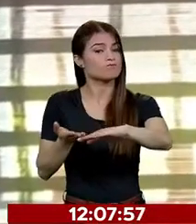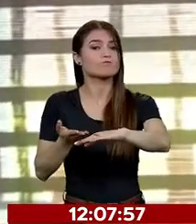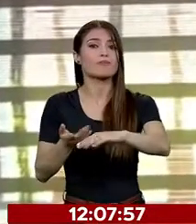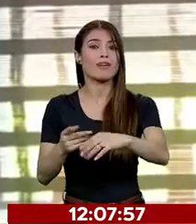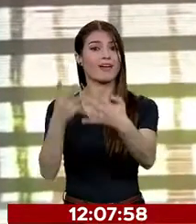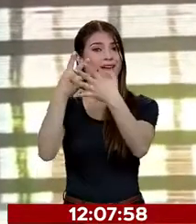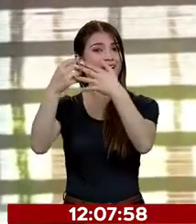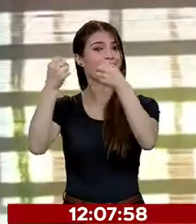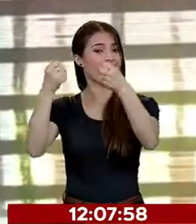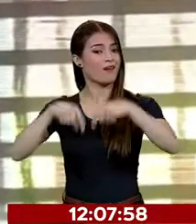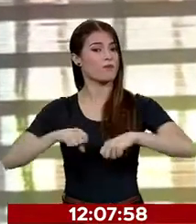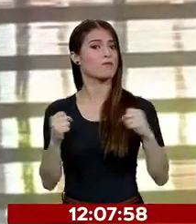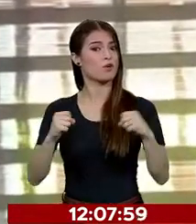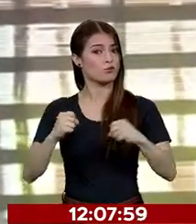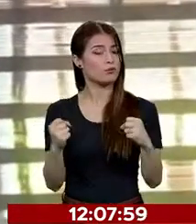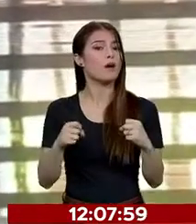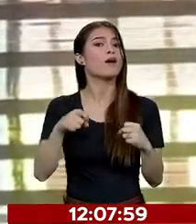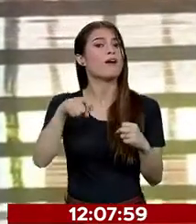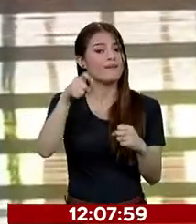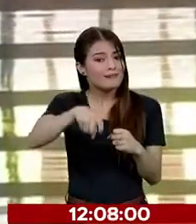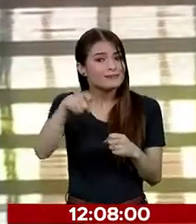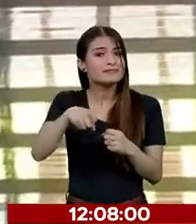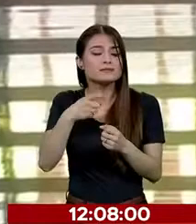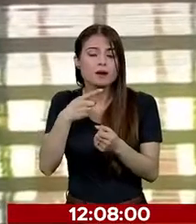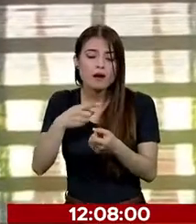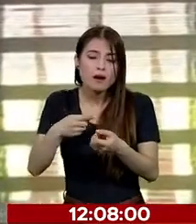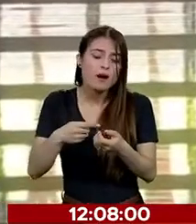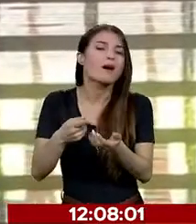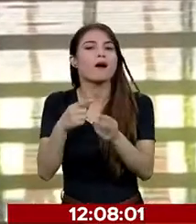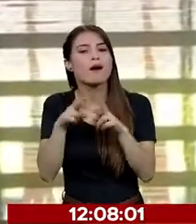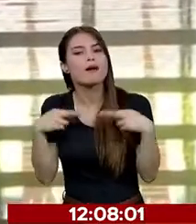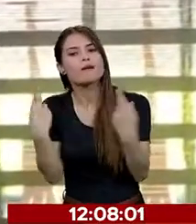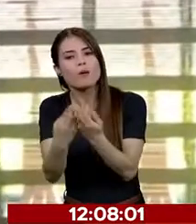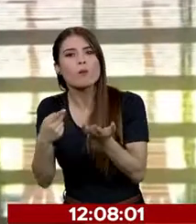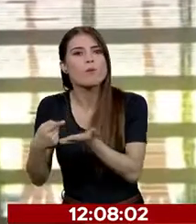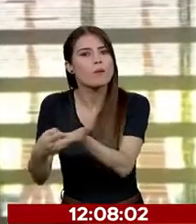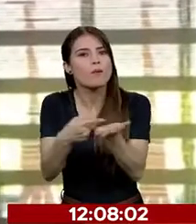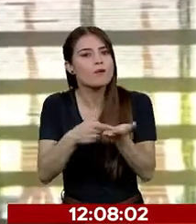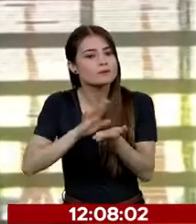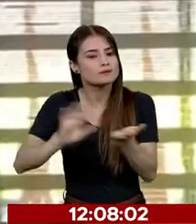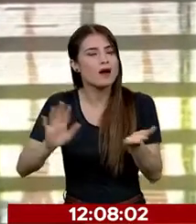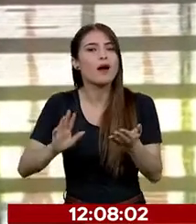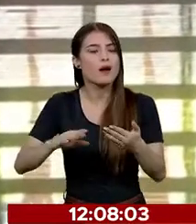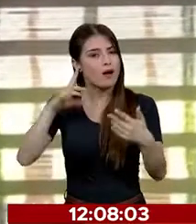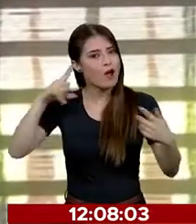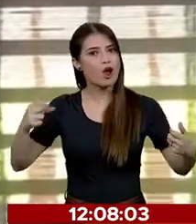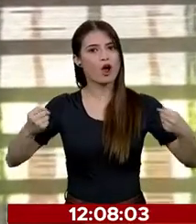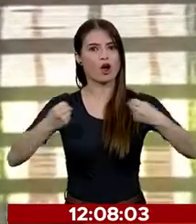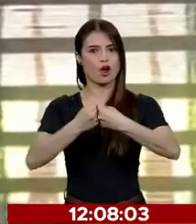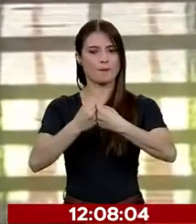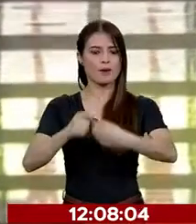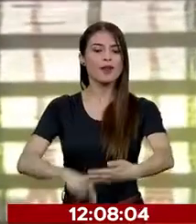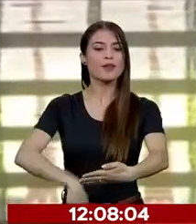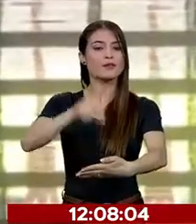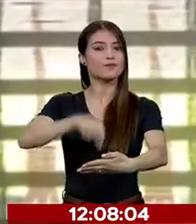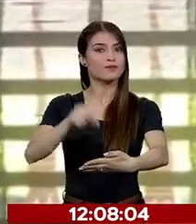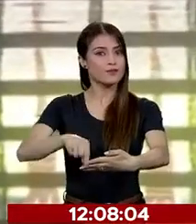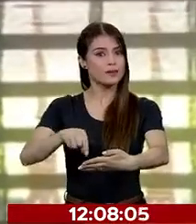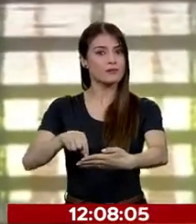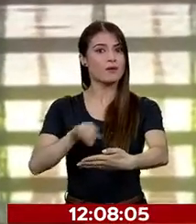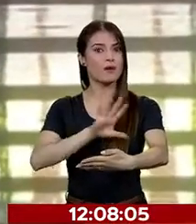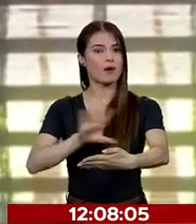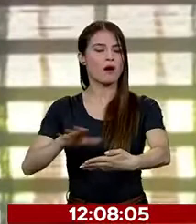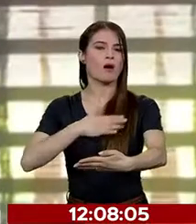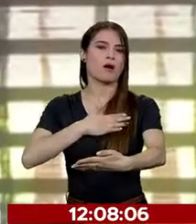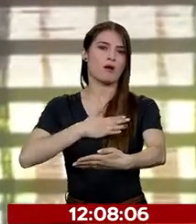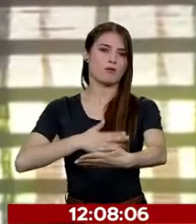en la medida que no ha sido posible que se firme un convenio con los establecimientos de Bogotá para de alguna manera